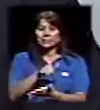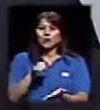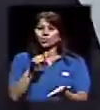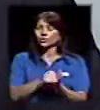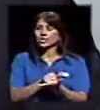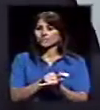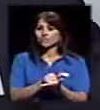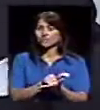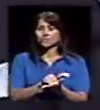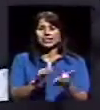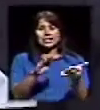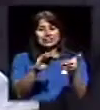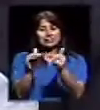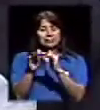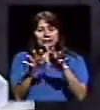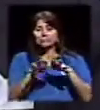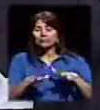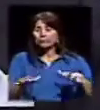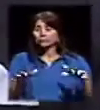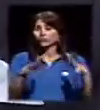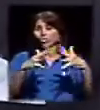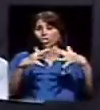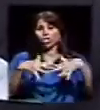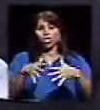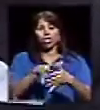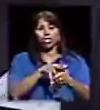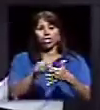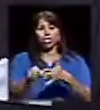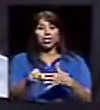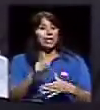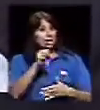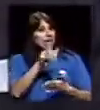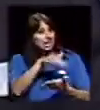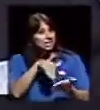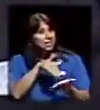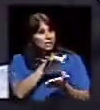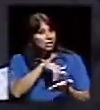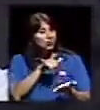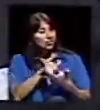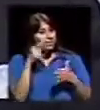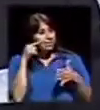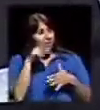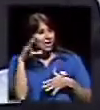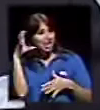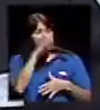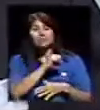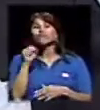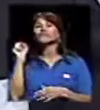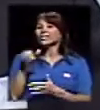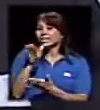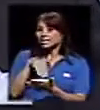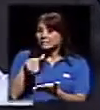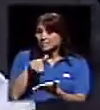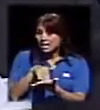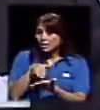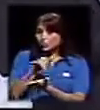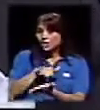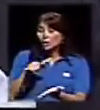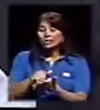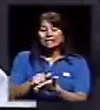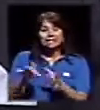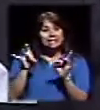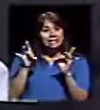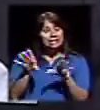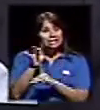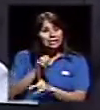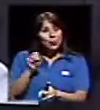urbano evidente. Hay en un el deterioro centro de San José se notaba mucho. En el centro de San José, que llegó a ser una cosa espantosa, peligrosa, sí, decadente.